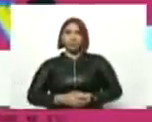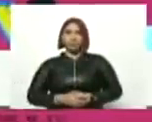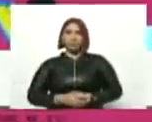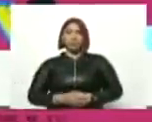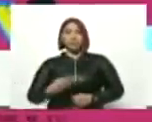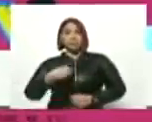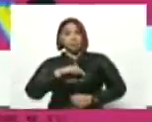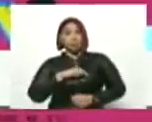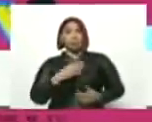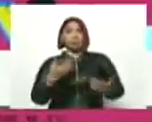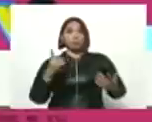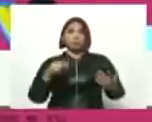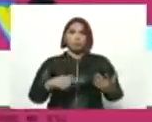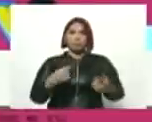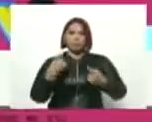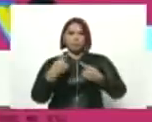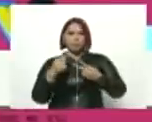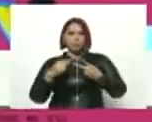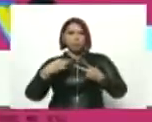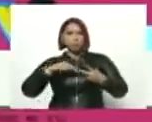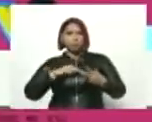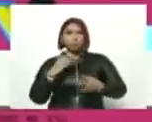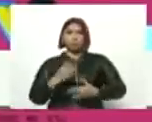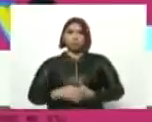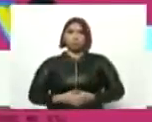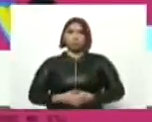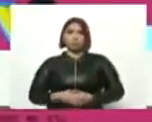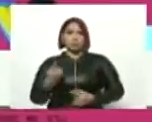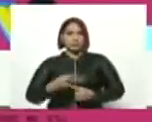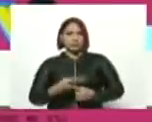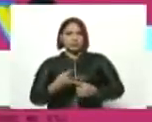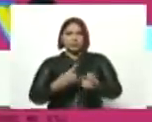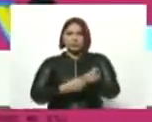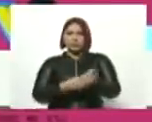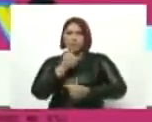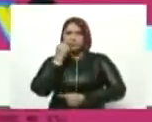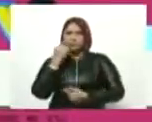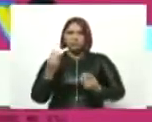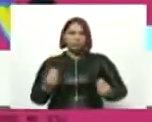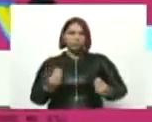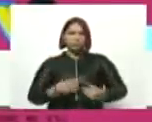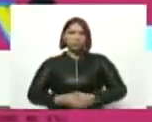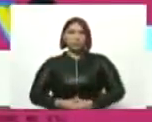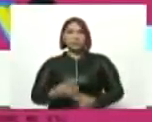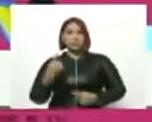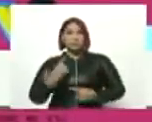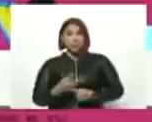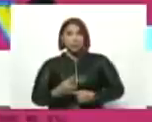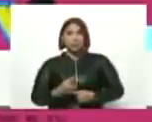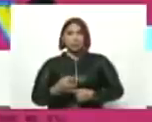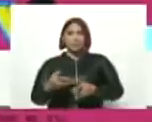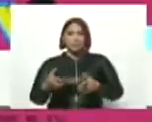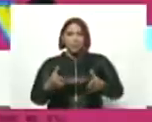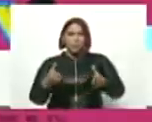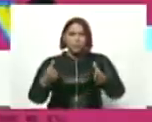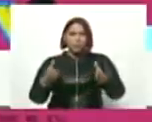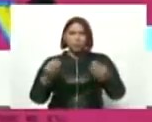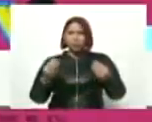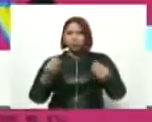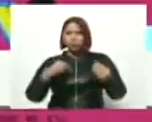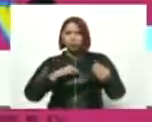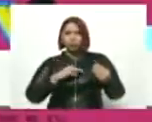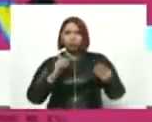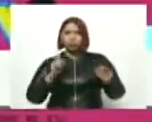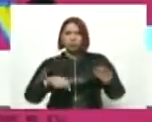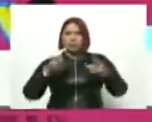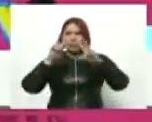Y nosotros, Sancocho, y nosotros debemos pasar, hermanos y hermanas, debemos pasar nosotros por